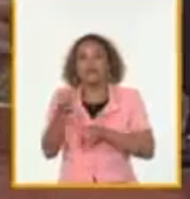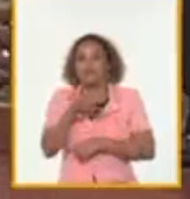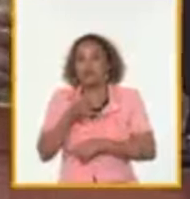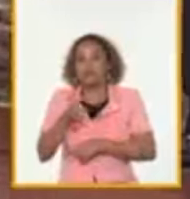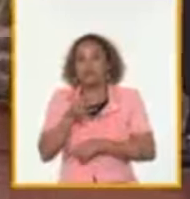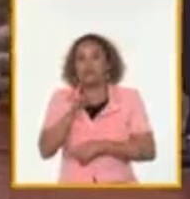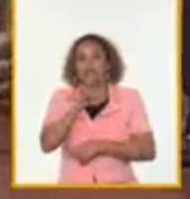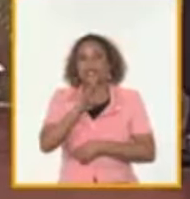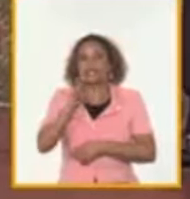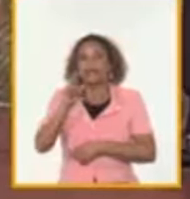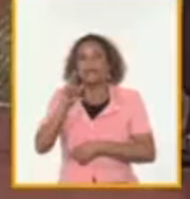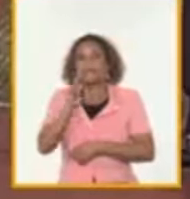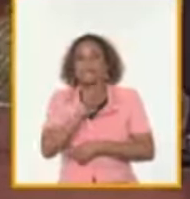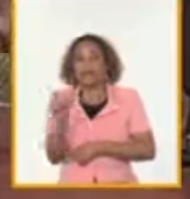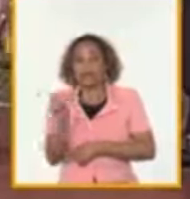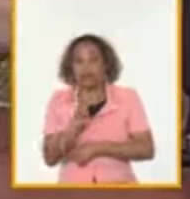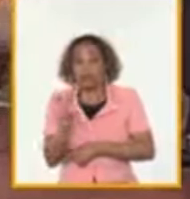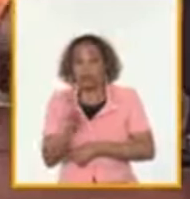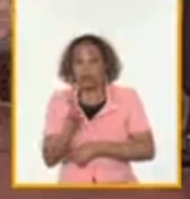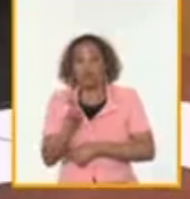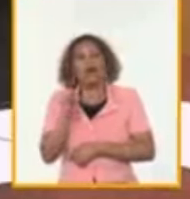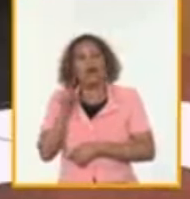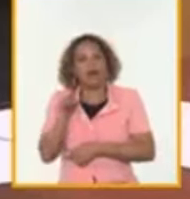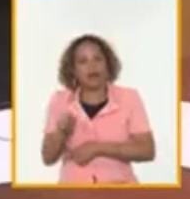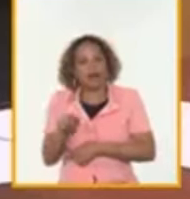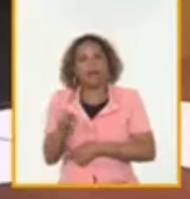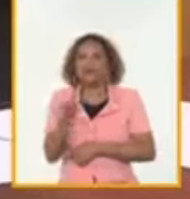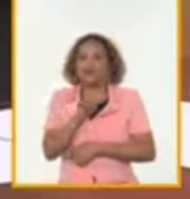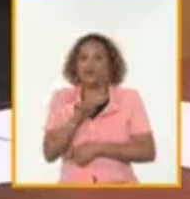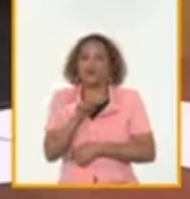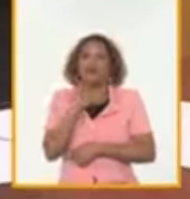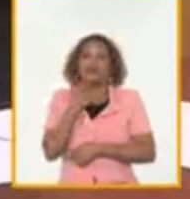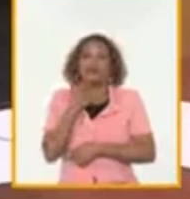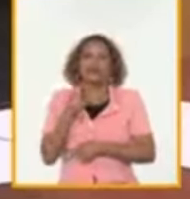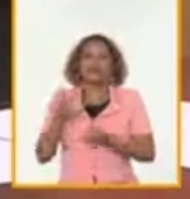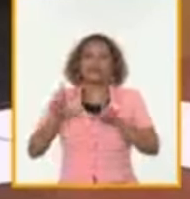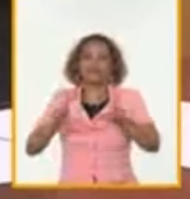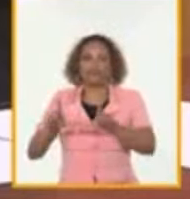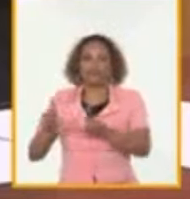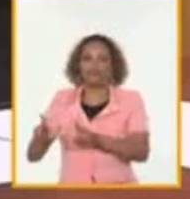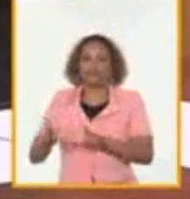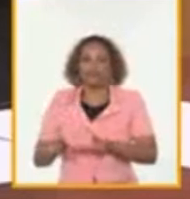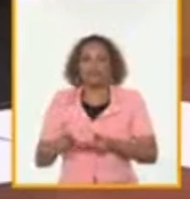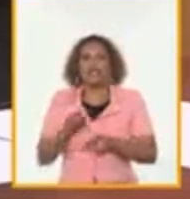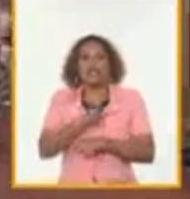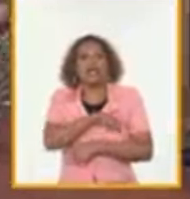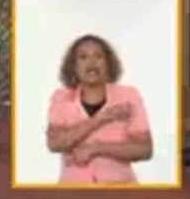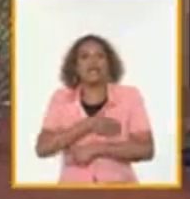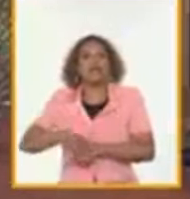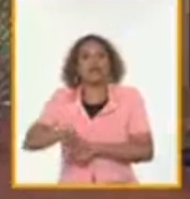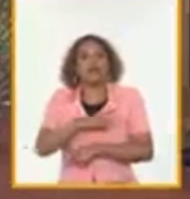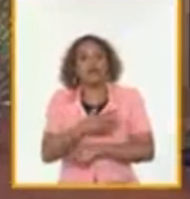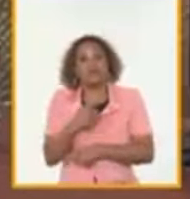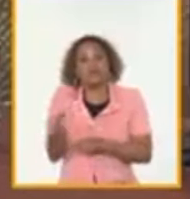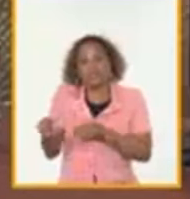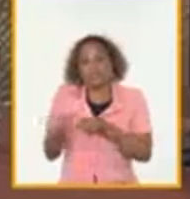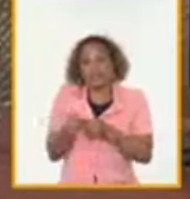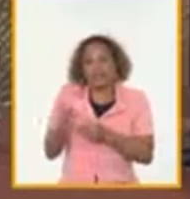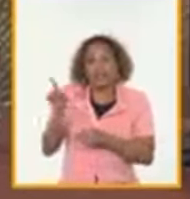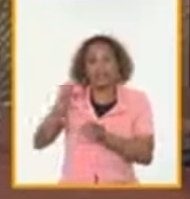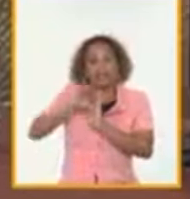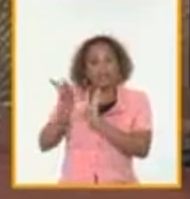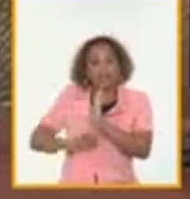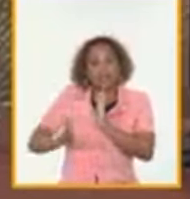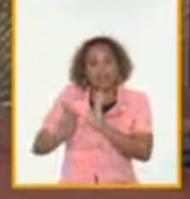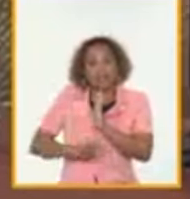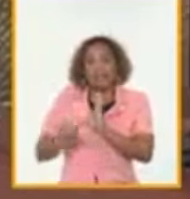da la posibilidad también a nosotros de eh mantener la población cerca de ese parque y nosotros lograr también llevar